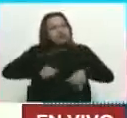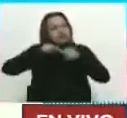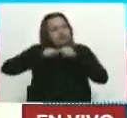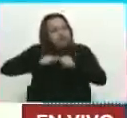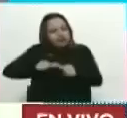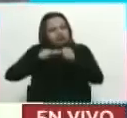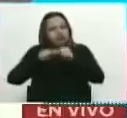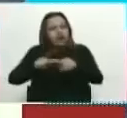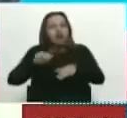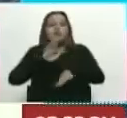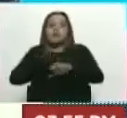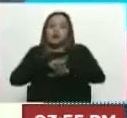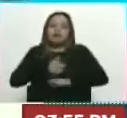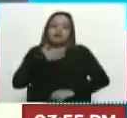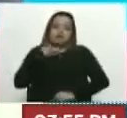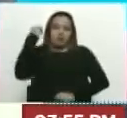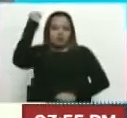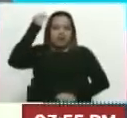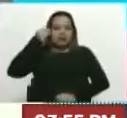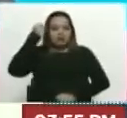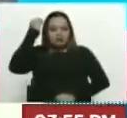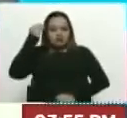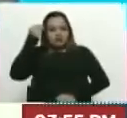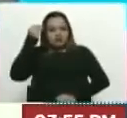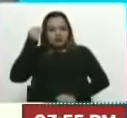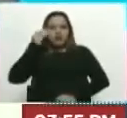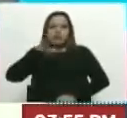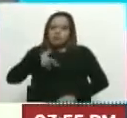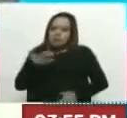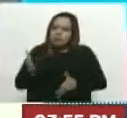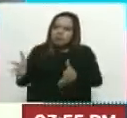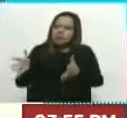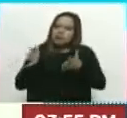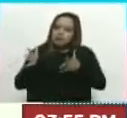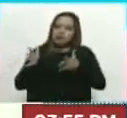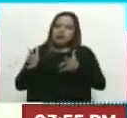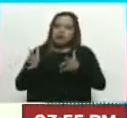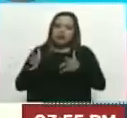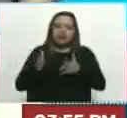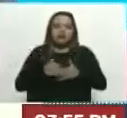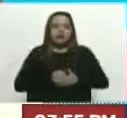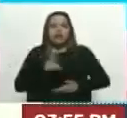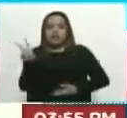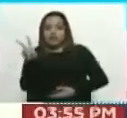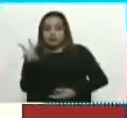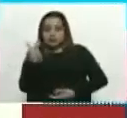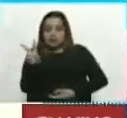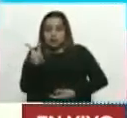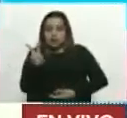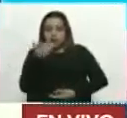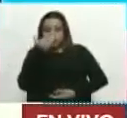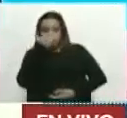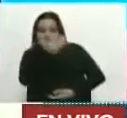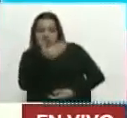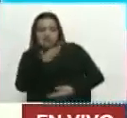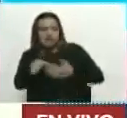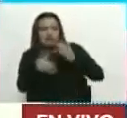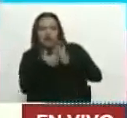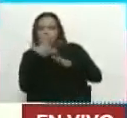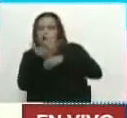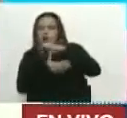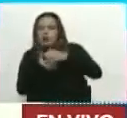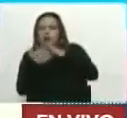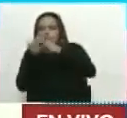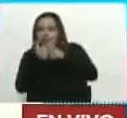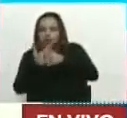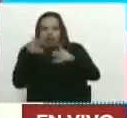porque pienso pues que parte de la victoria de Venezuela ante esta agresión viene